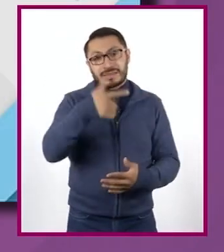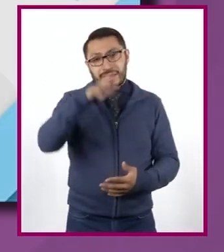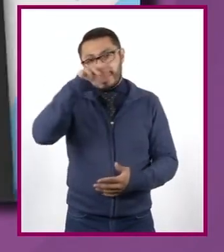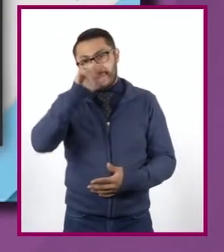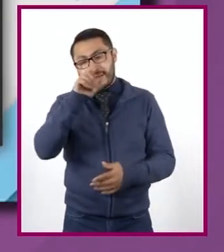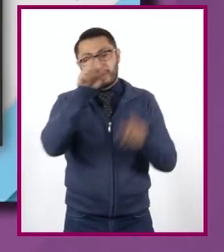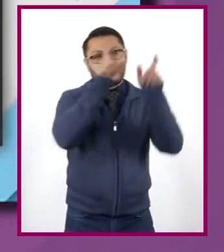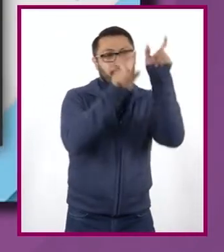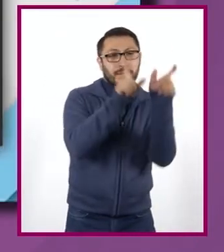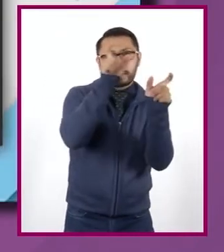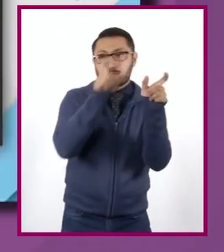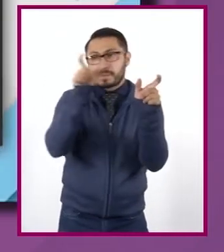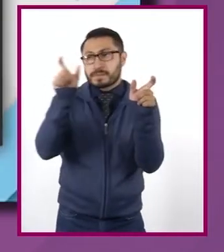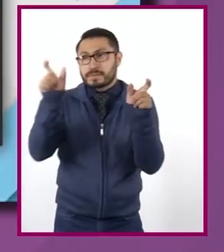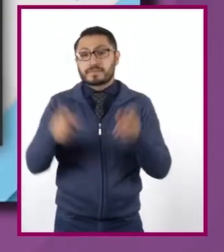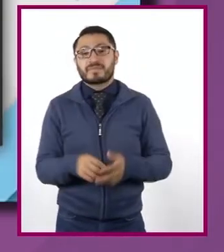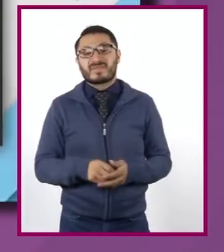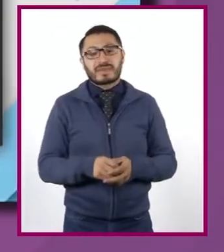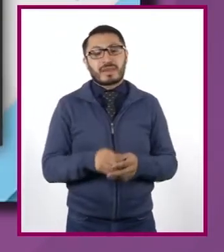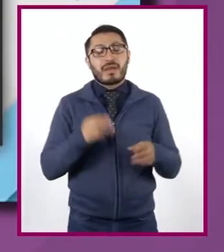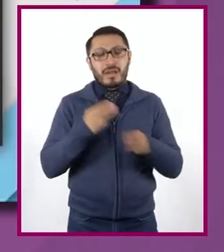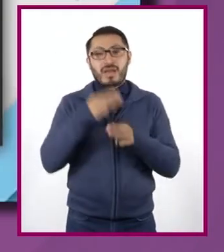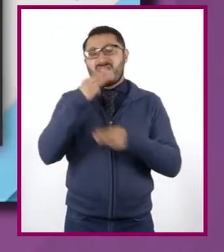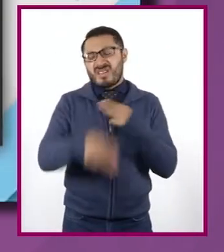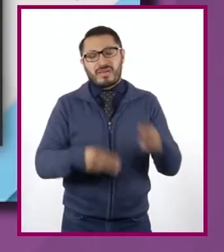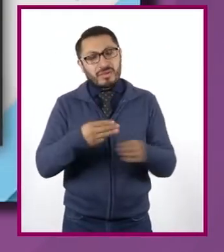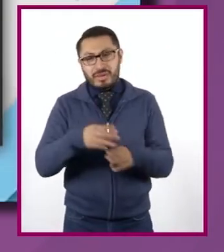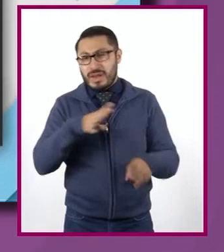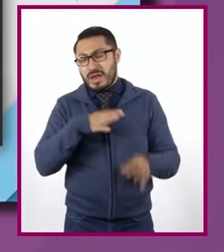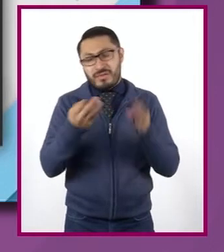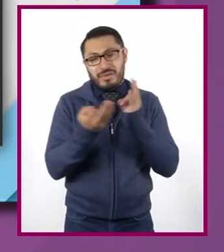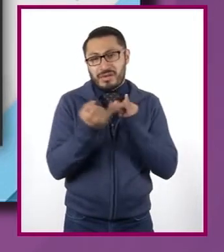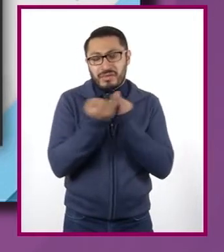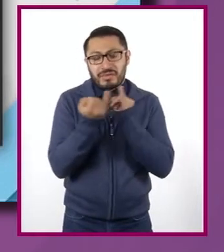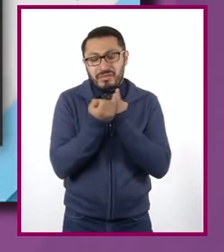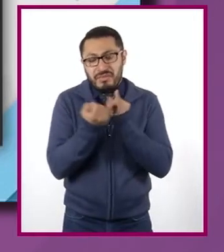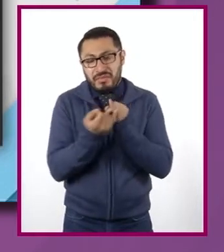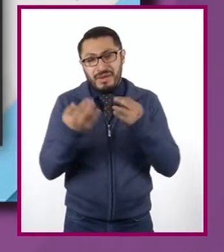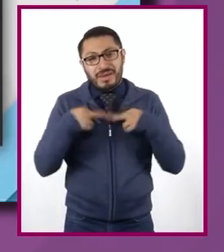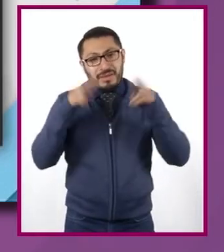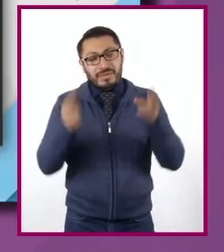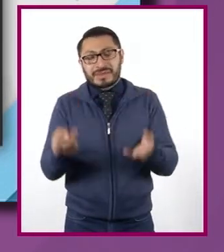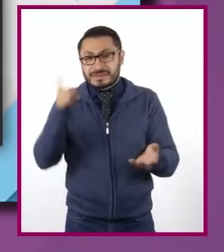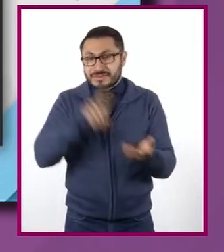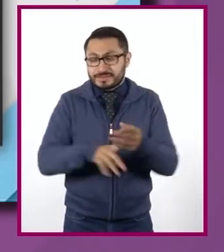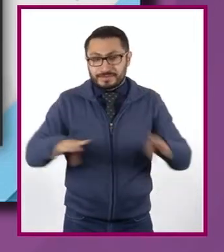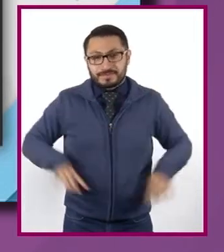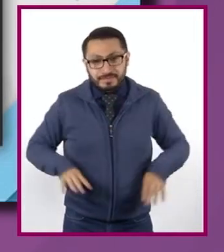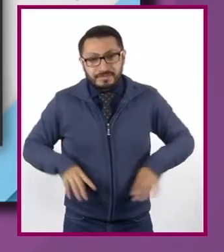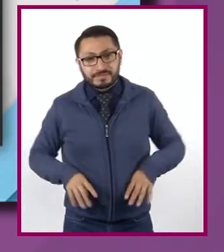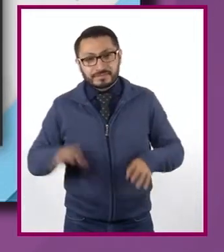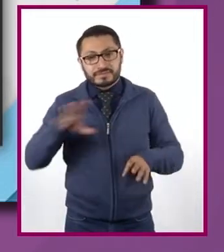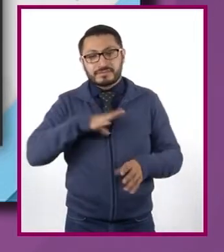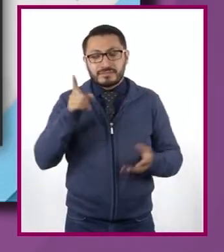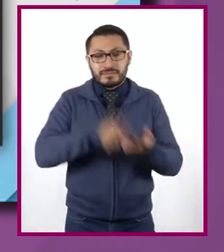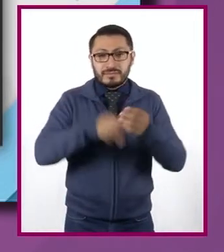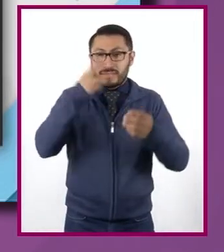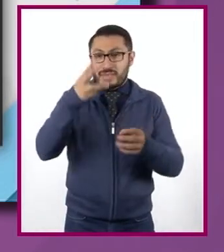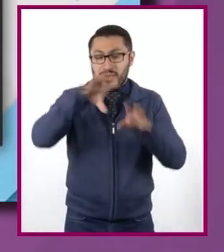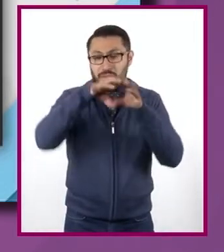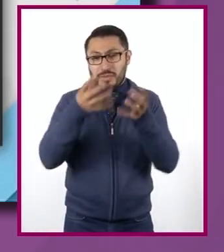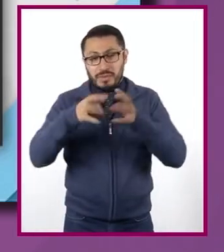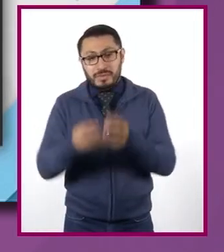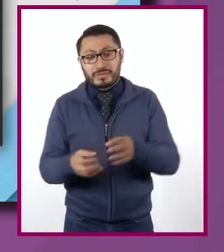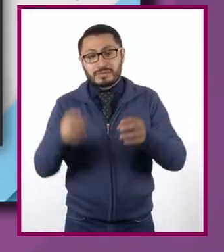Al hablar del planeta Tierra, también se puede modelar su estructura interna, reconociendo tres esferas principales: